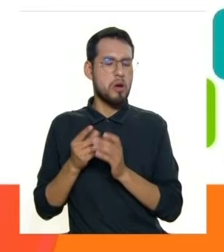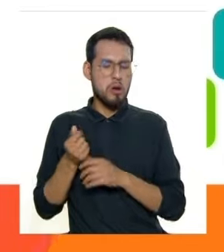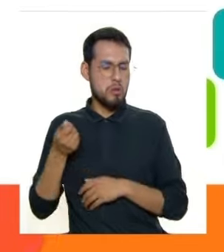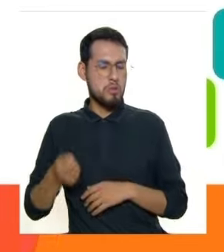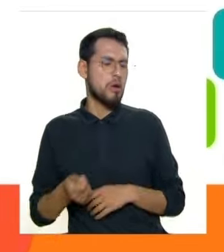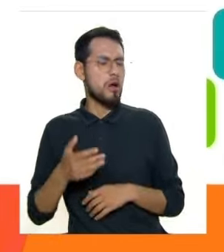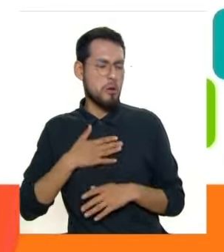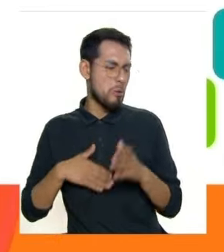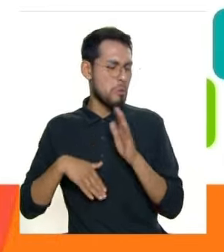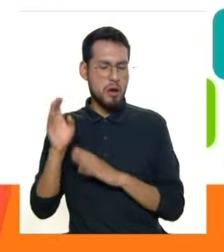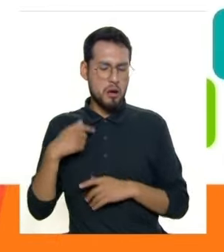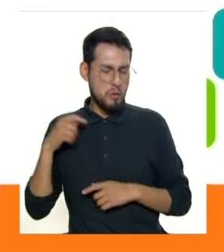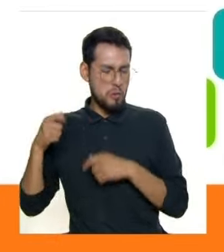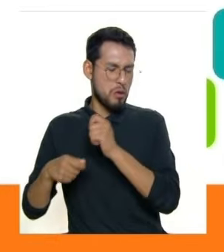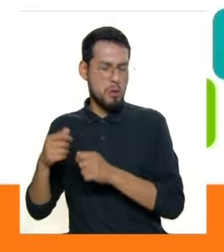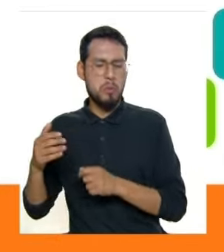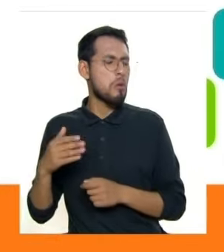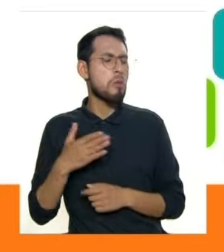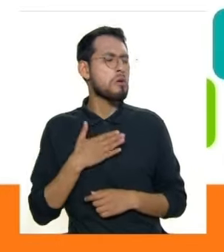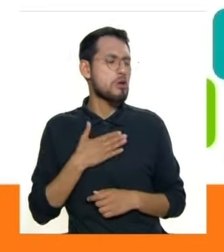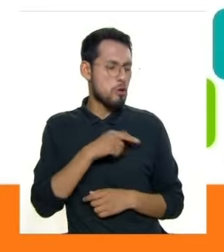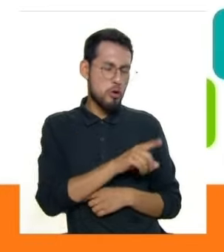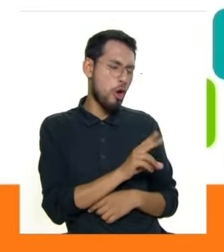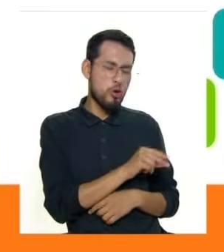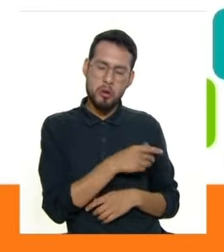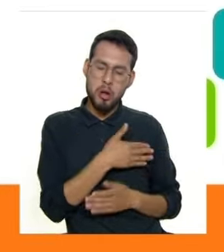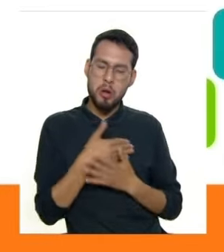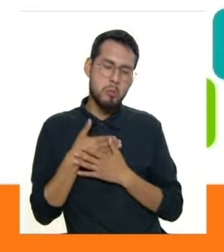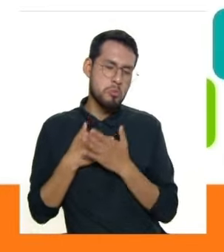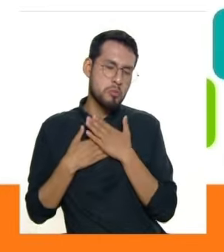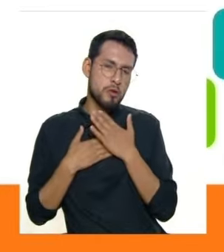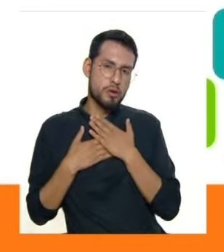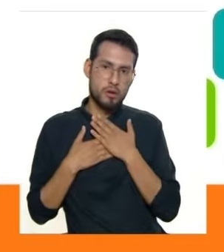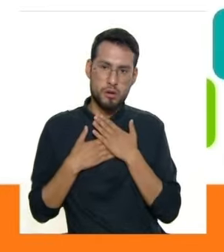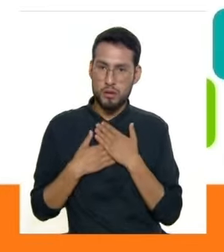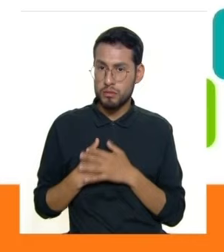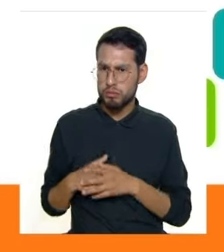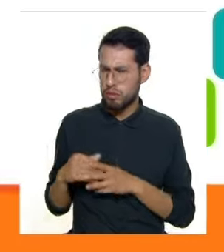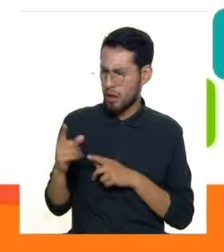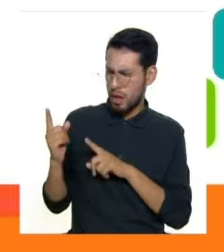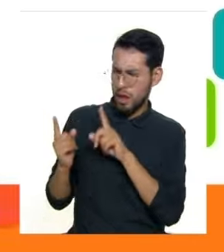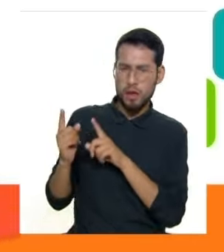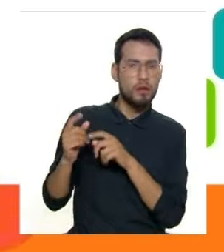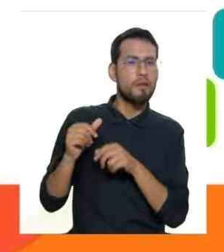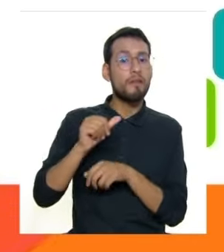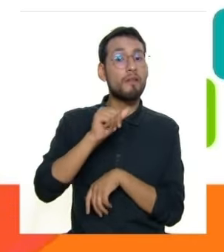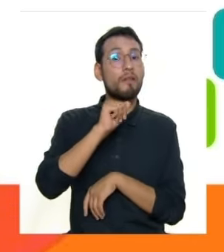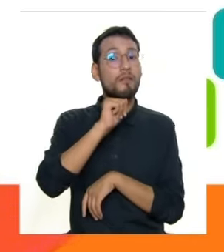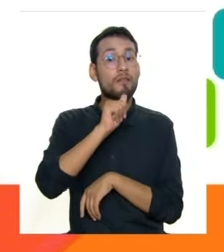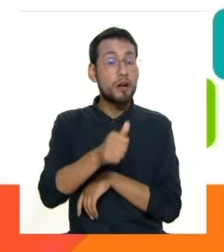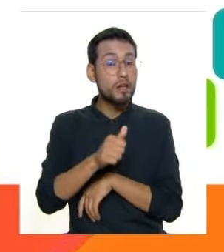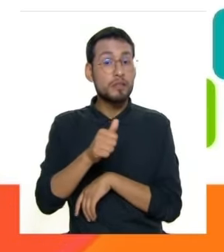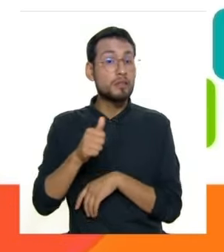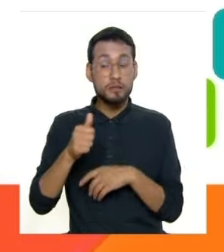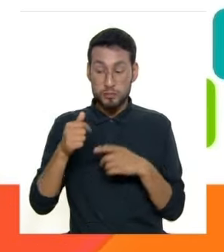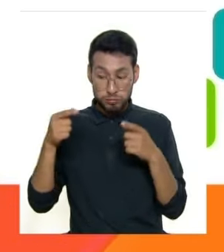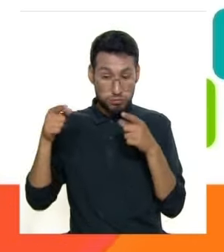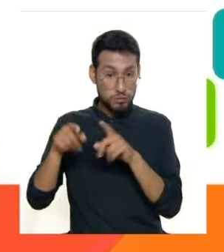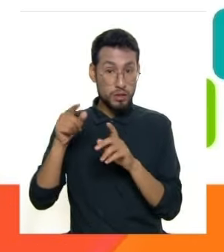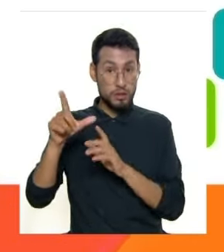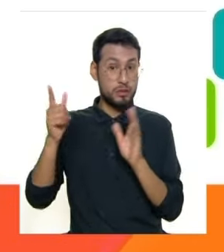yo invertí más tiempo aquí, entonces esto es mío y esto no te corresponde. En caso no hayan hecho esta declaratoria, ¿igual